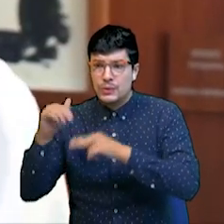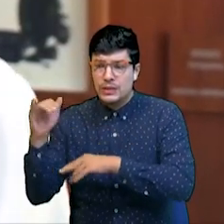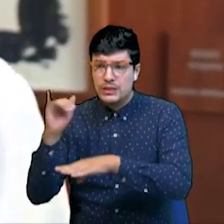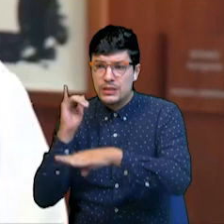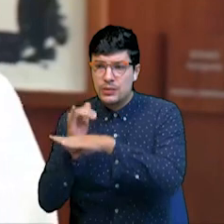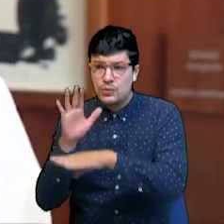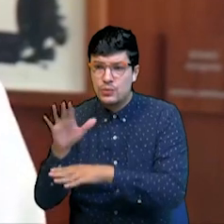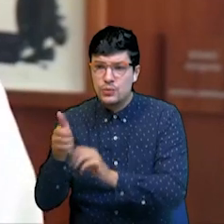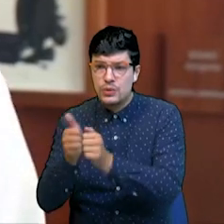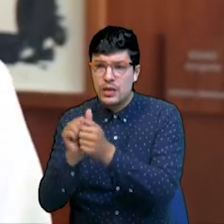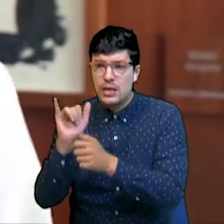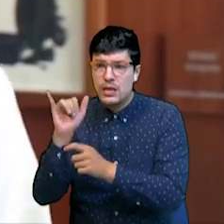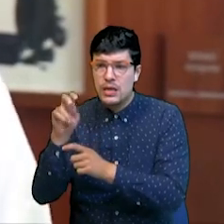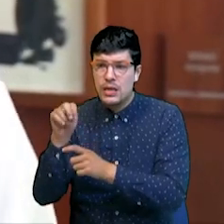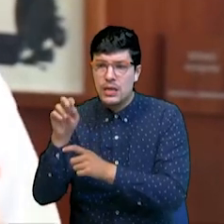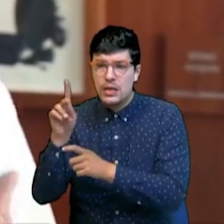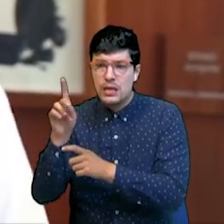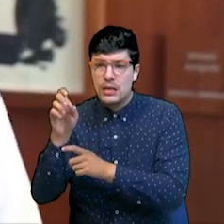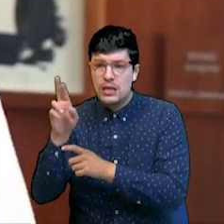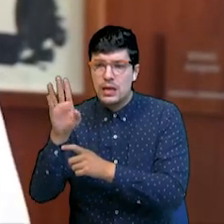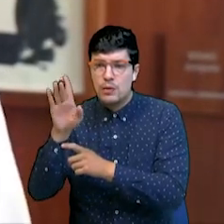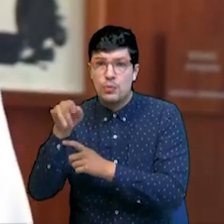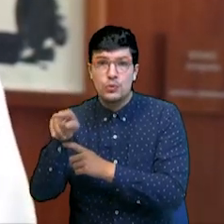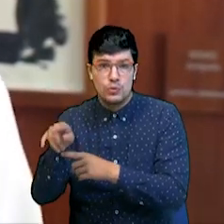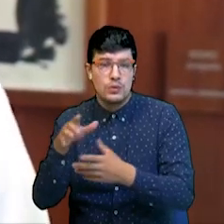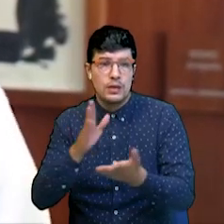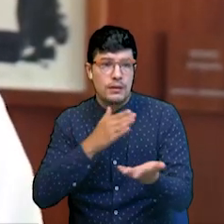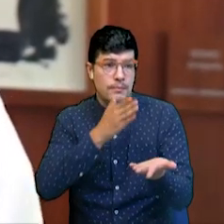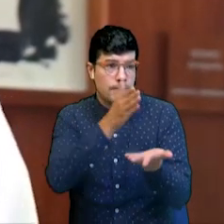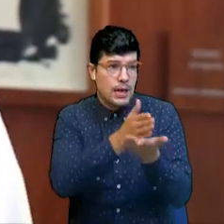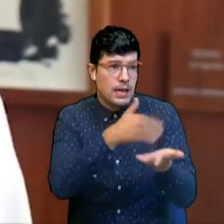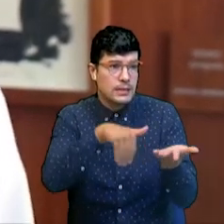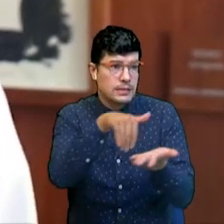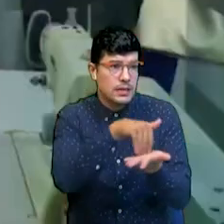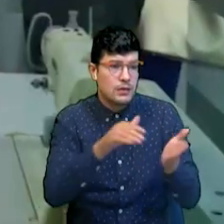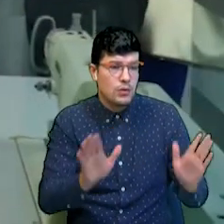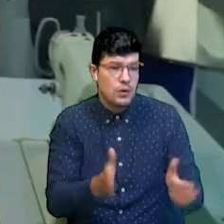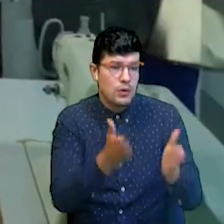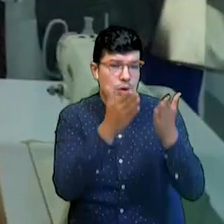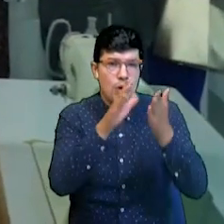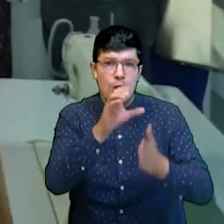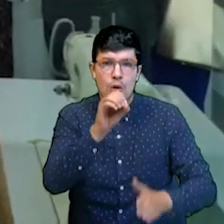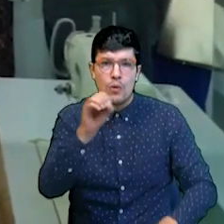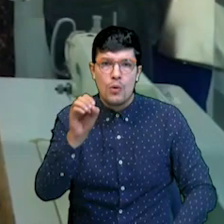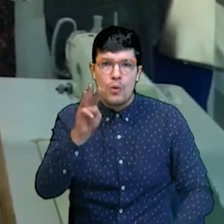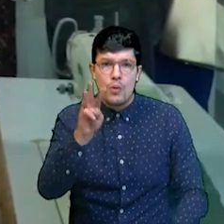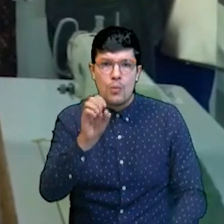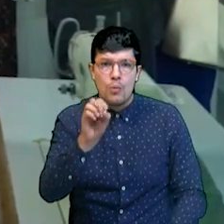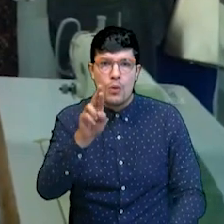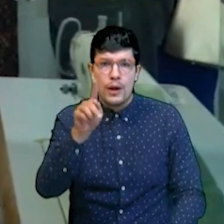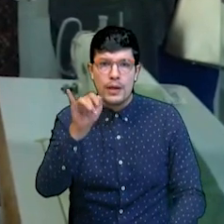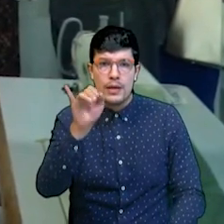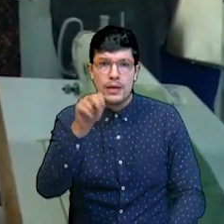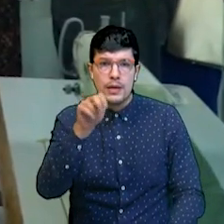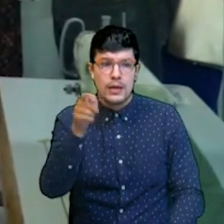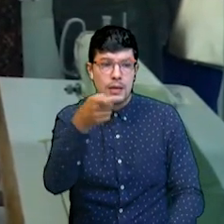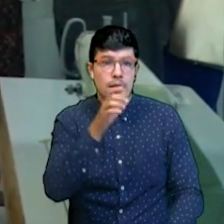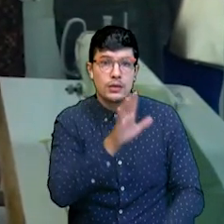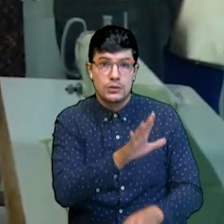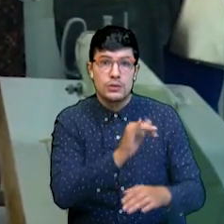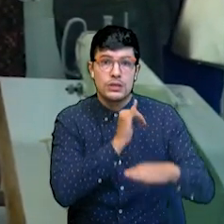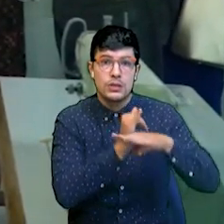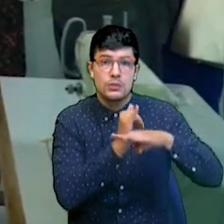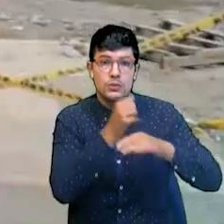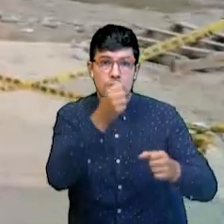del Deporte, del INDERBU. Visitamos los centros de emprendimiento y el centro coworking del Instituto de Empleo. Y